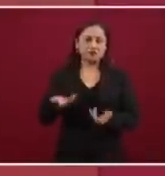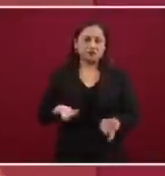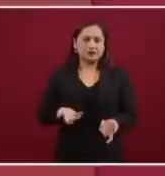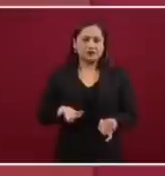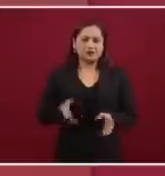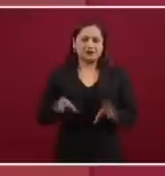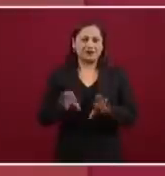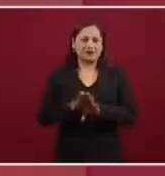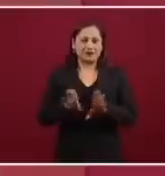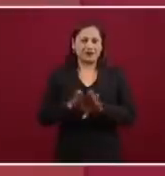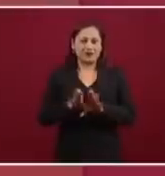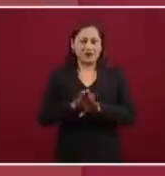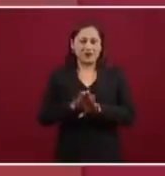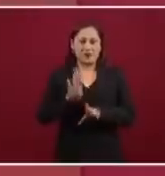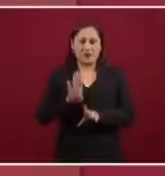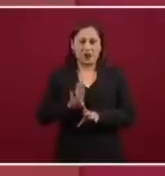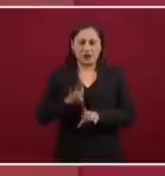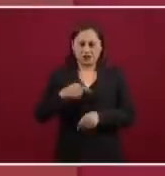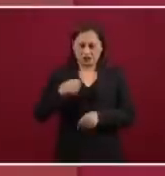como si fuese un asunto de guerra.